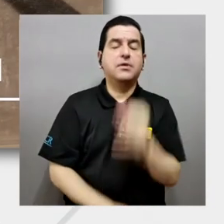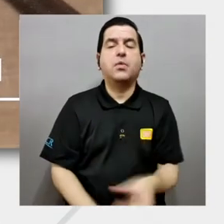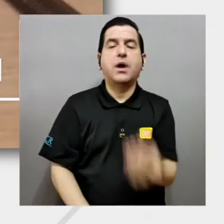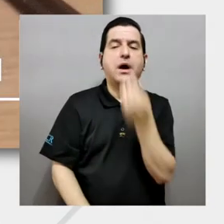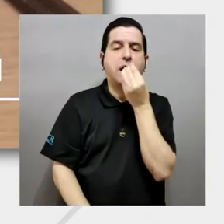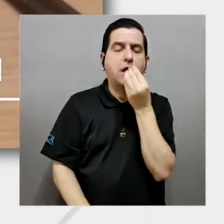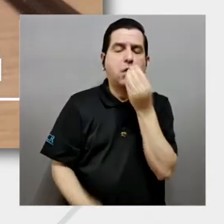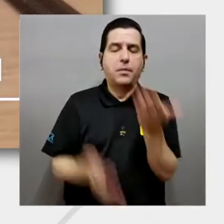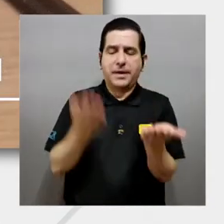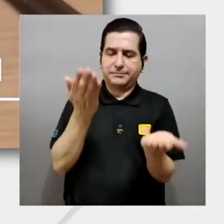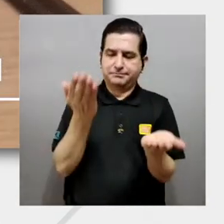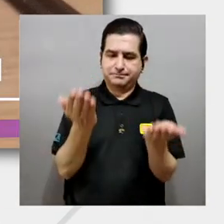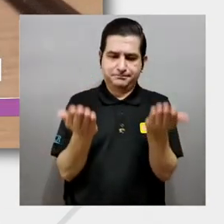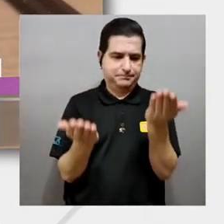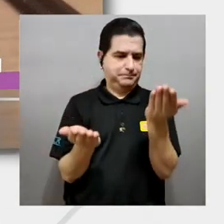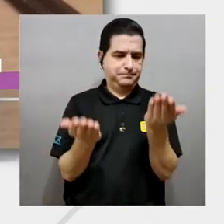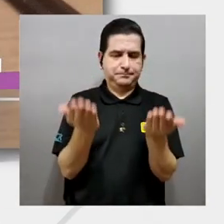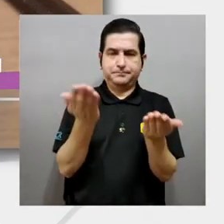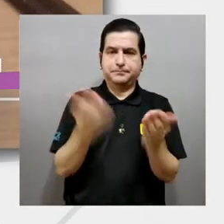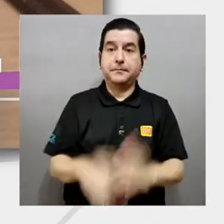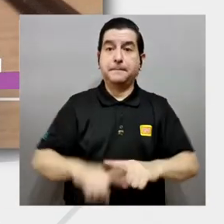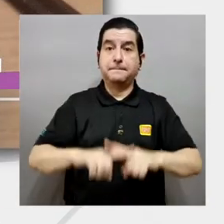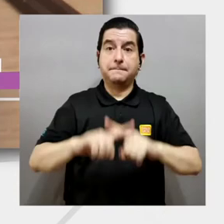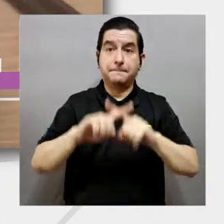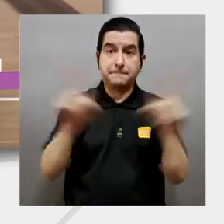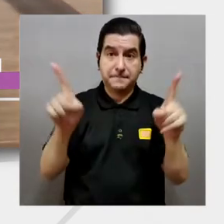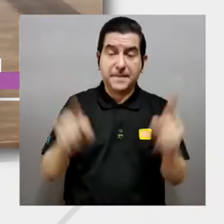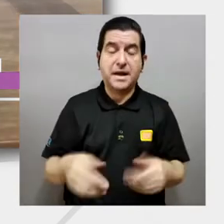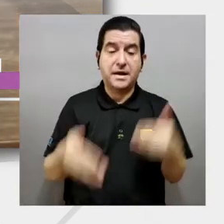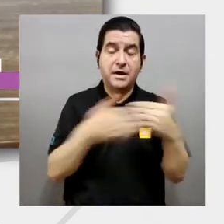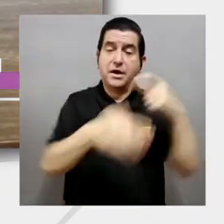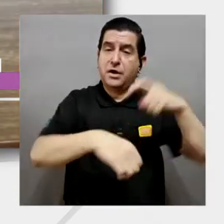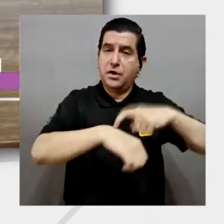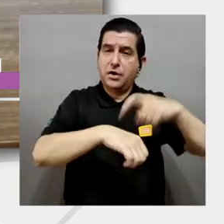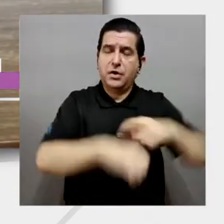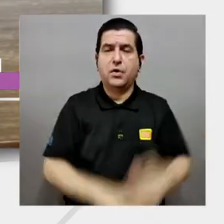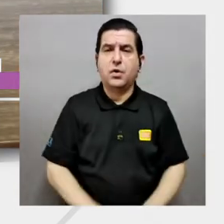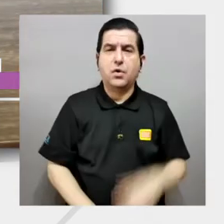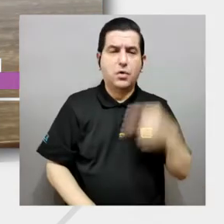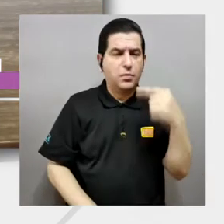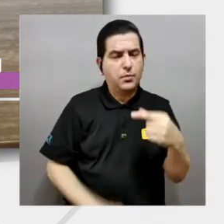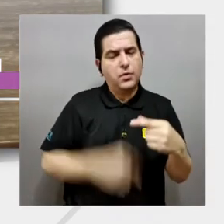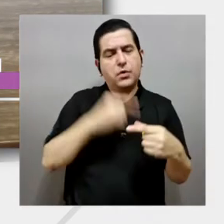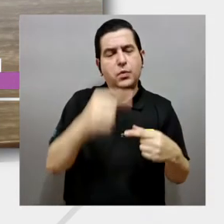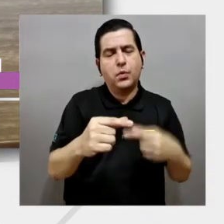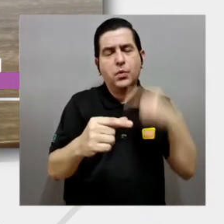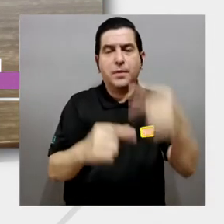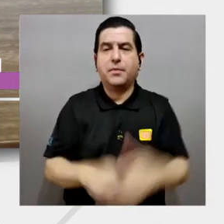la gente hace ejercicio y también come muy balanceado.